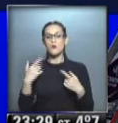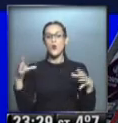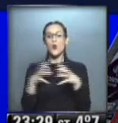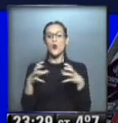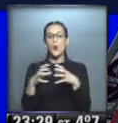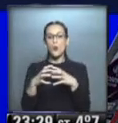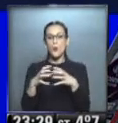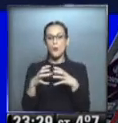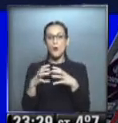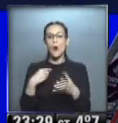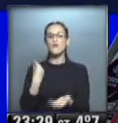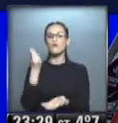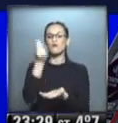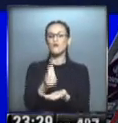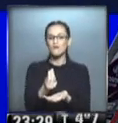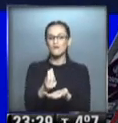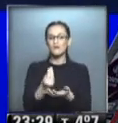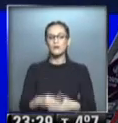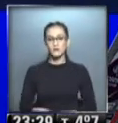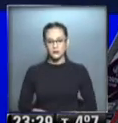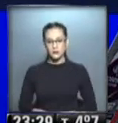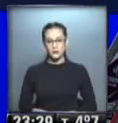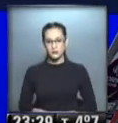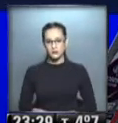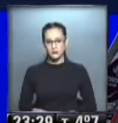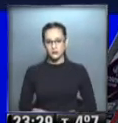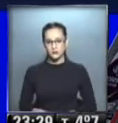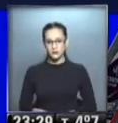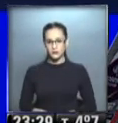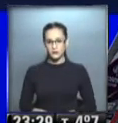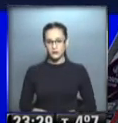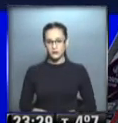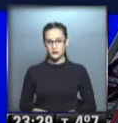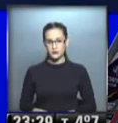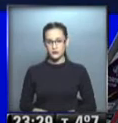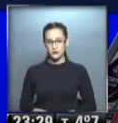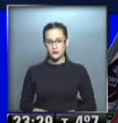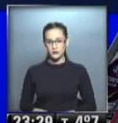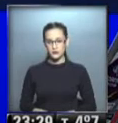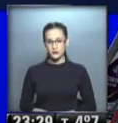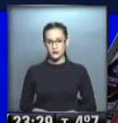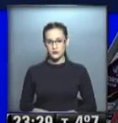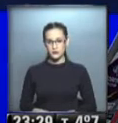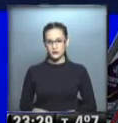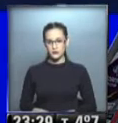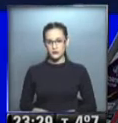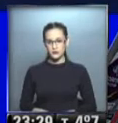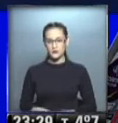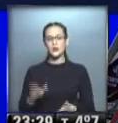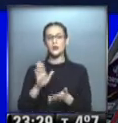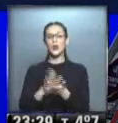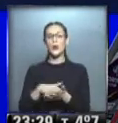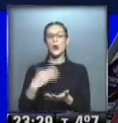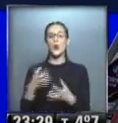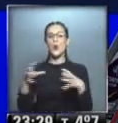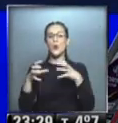metida en el mundo del country, que es una de los, tal vez de las escenas que más fue creciendo gracias al